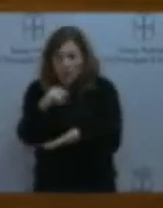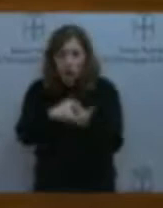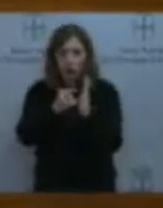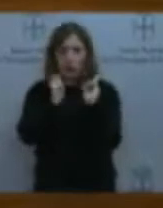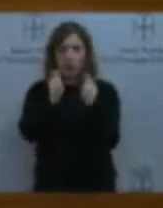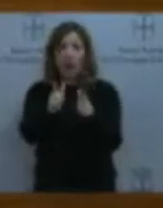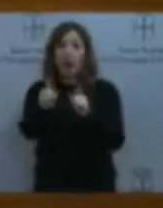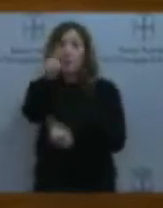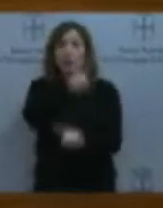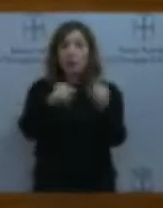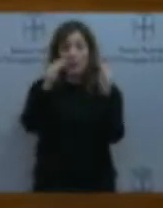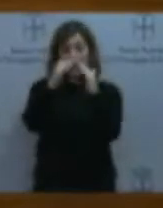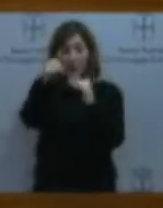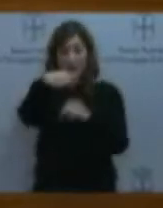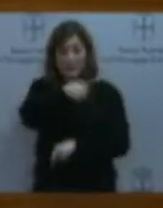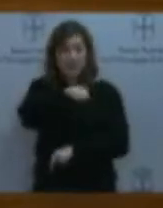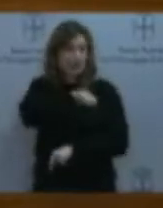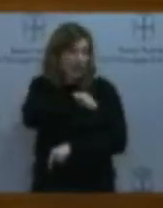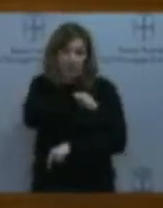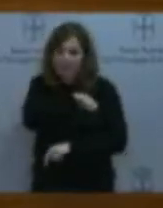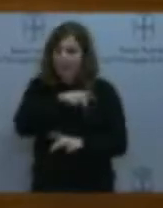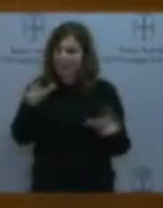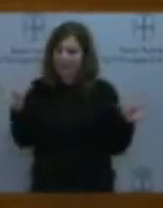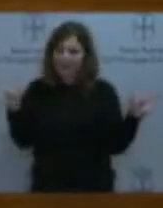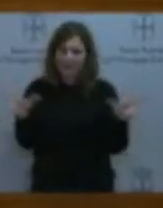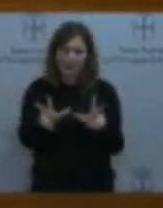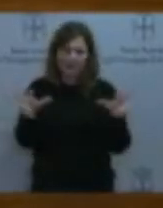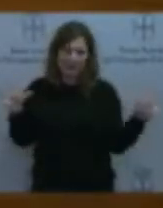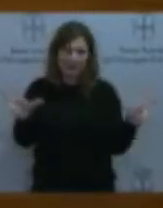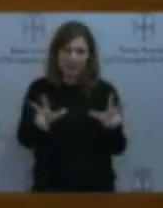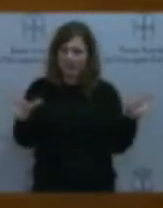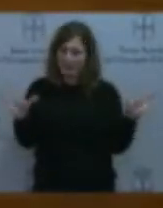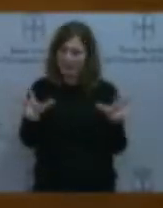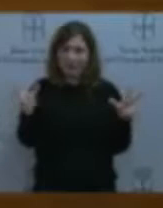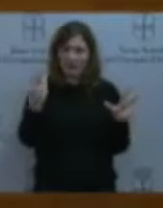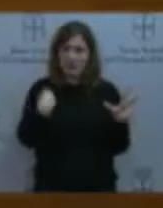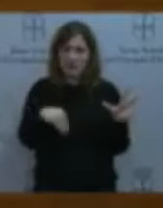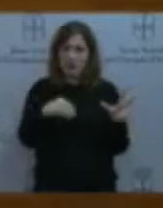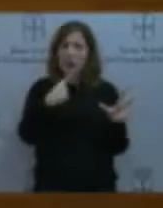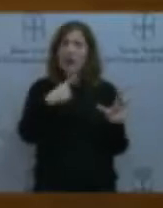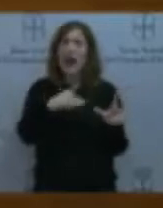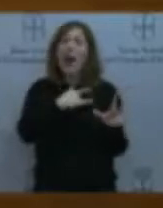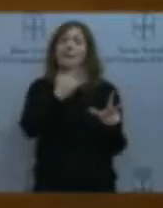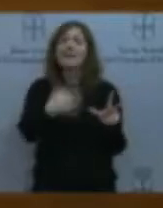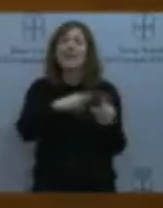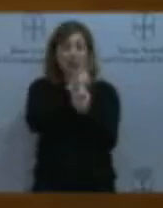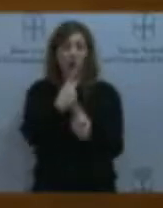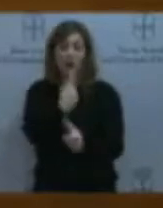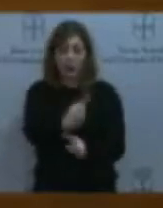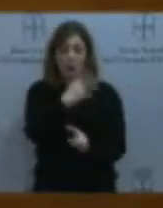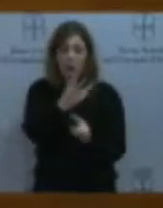de la vivienda en España es de una gravedad que ponía sobre la mesa el Amnistía Internacional de 2015. La comparativa es